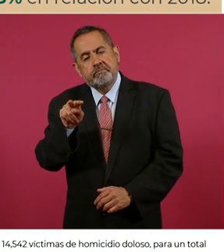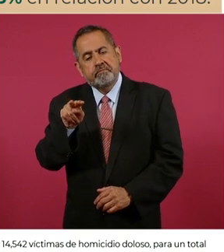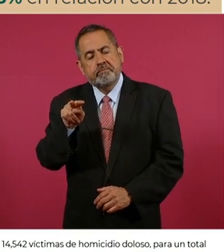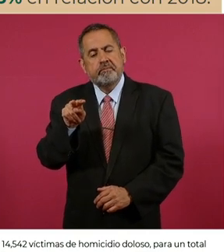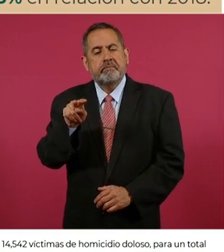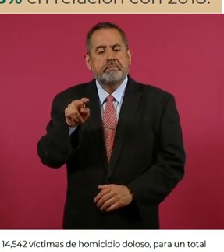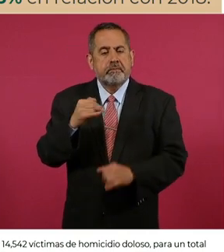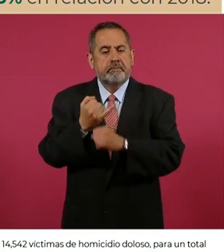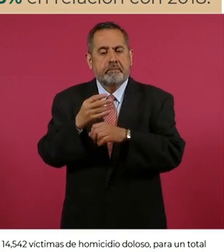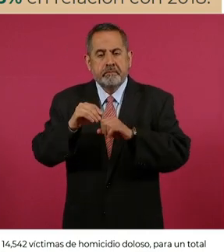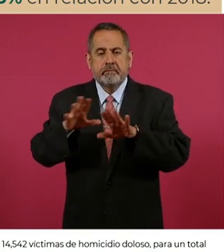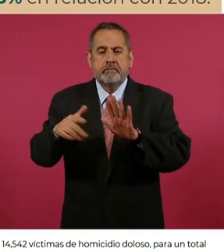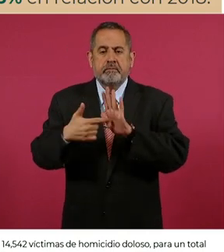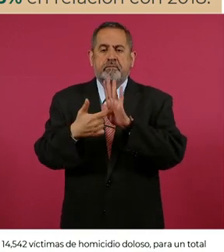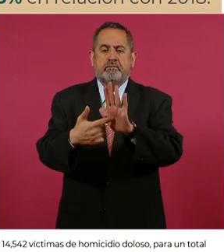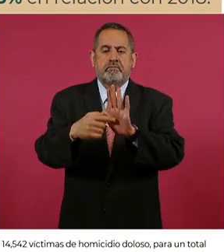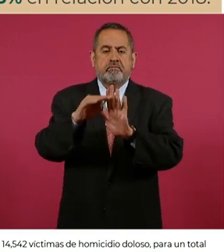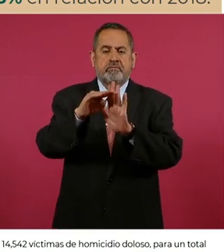información